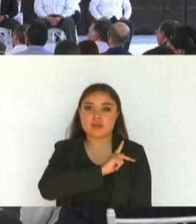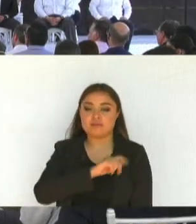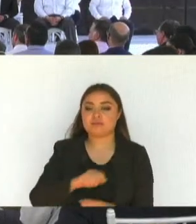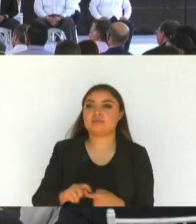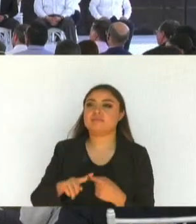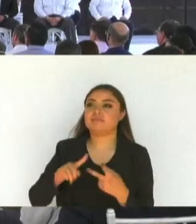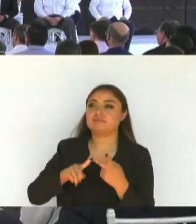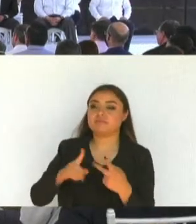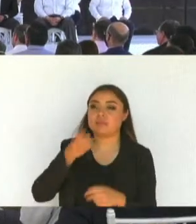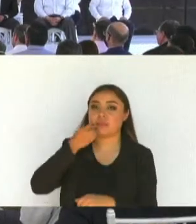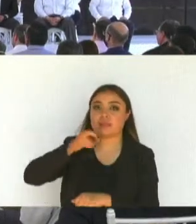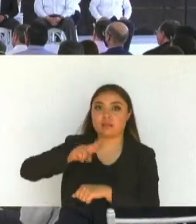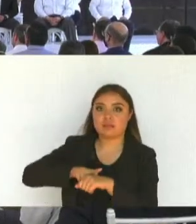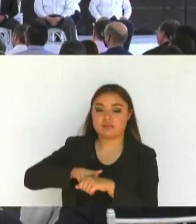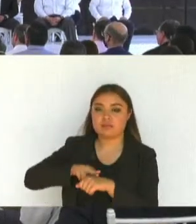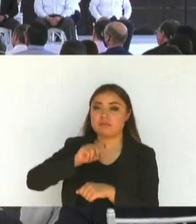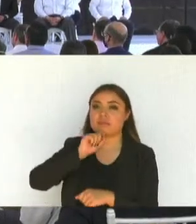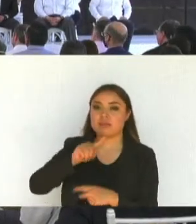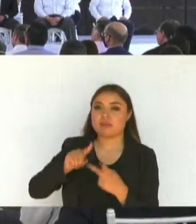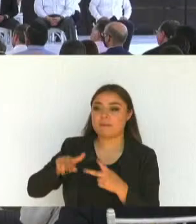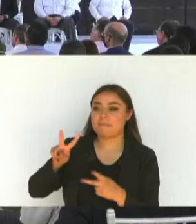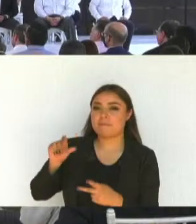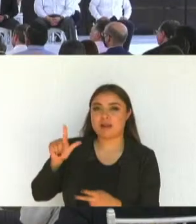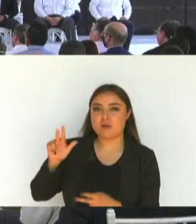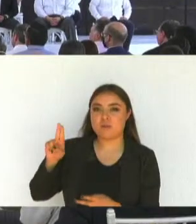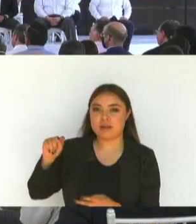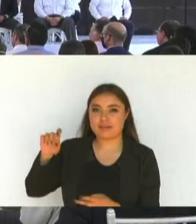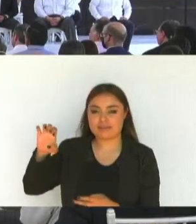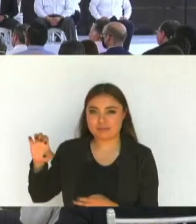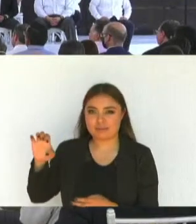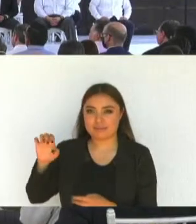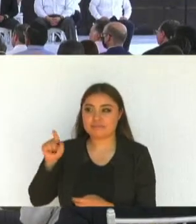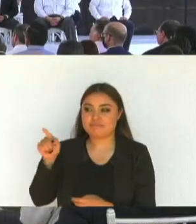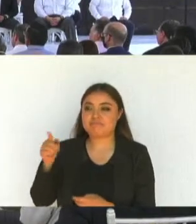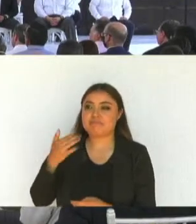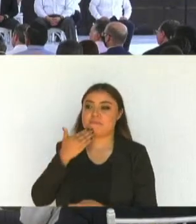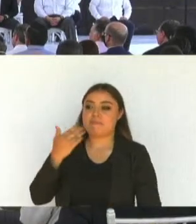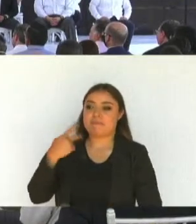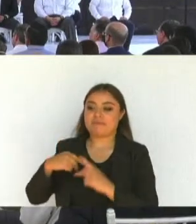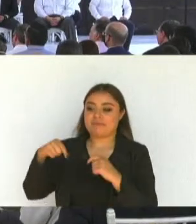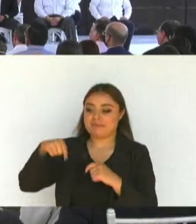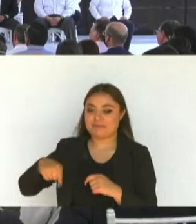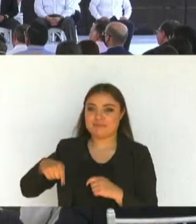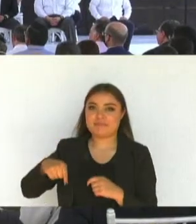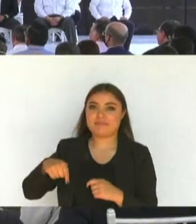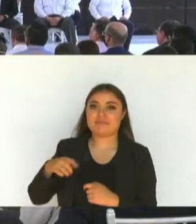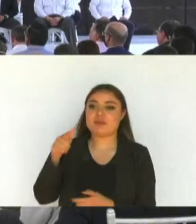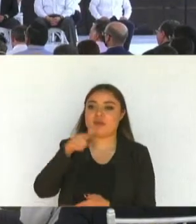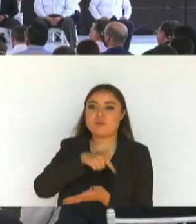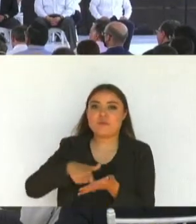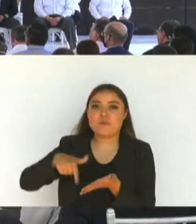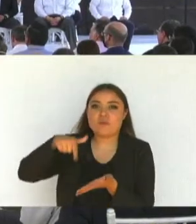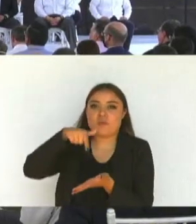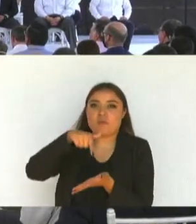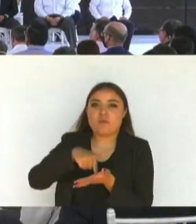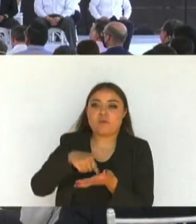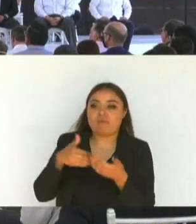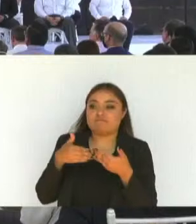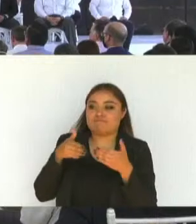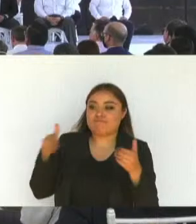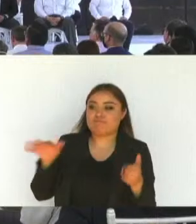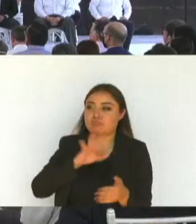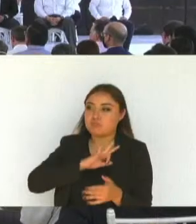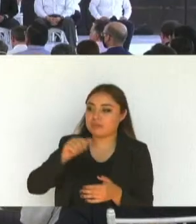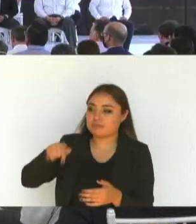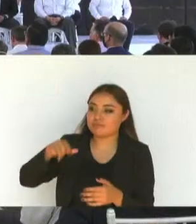Alanís, director general de Baluarte Minero, que nos abren las puertas de este recinto que es testigo de la historia de